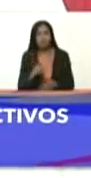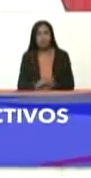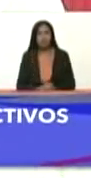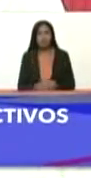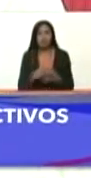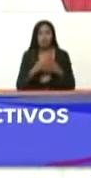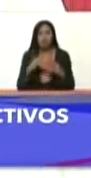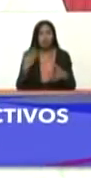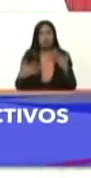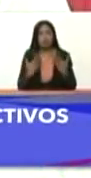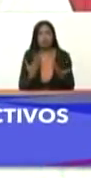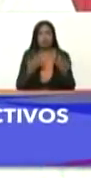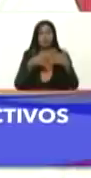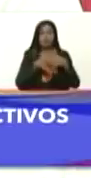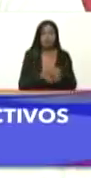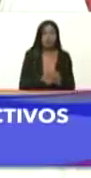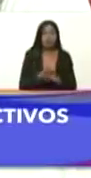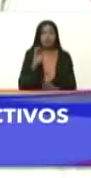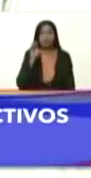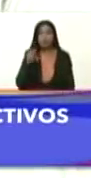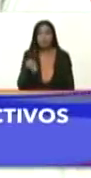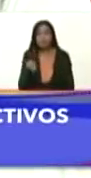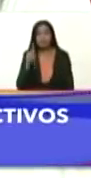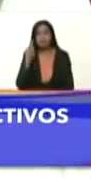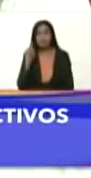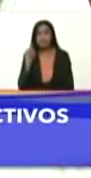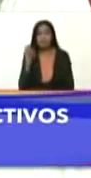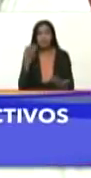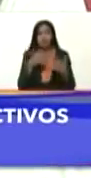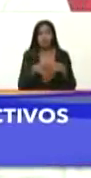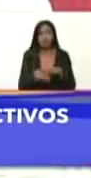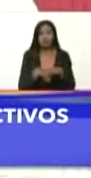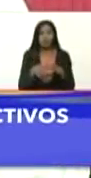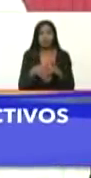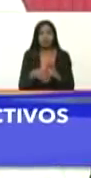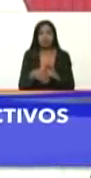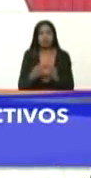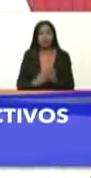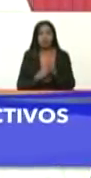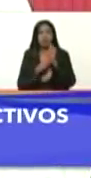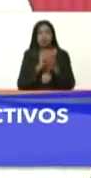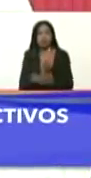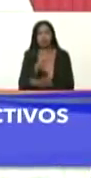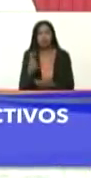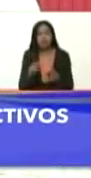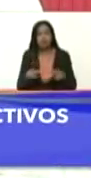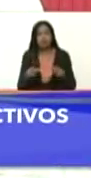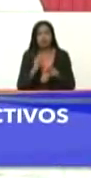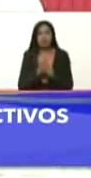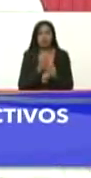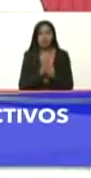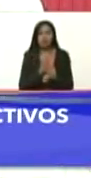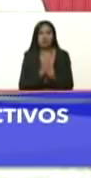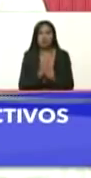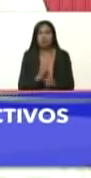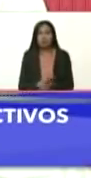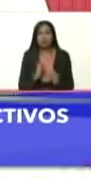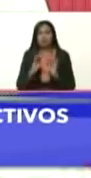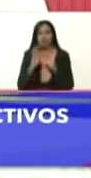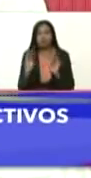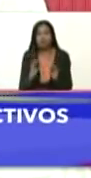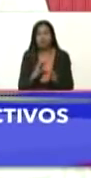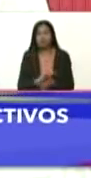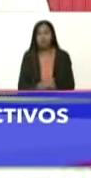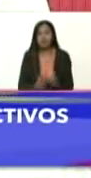actividad articulada, los CPT como un elemento articulador, dirigente, de eso en cada entidad de trabajo. De manera que es un esfuerzo